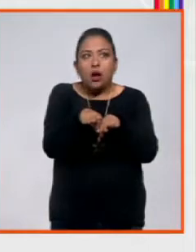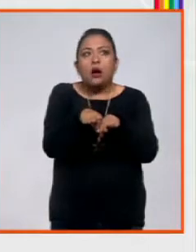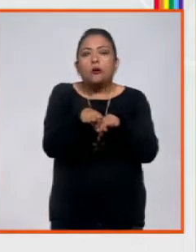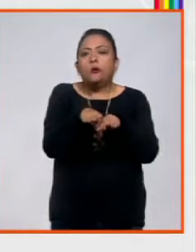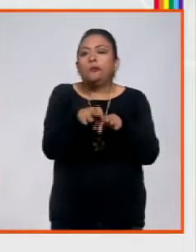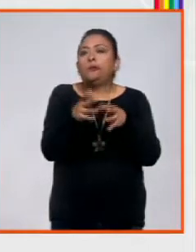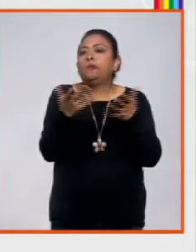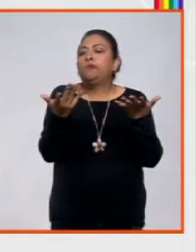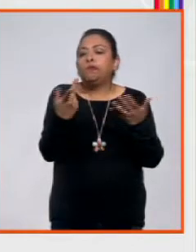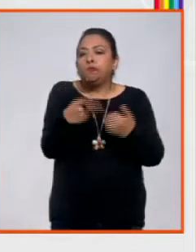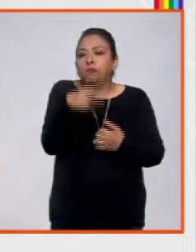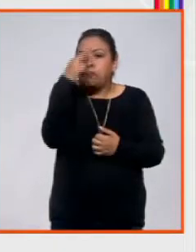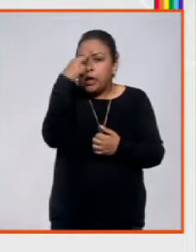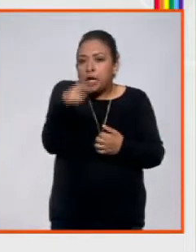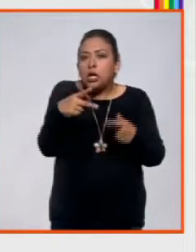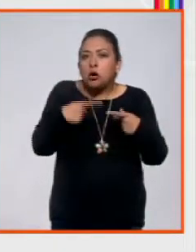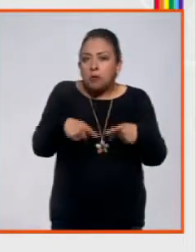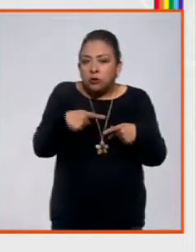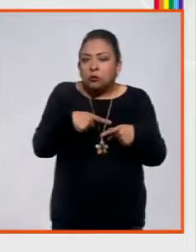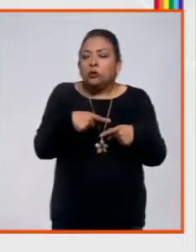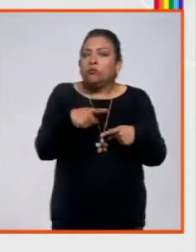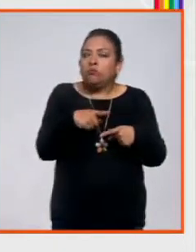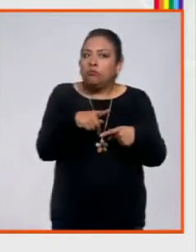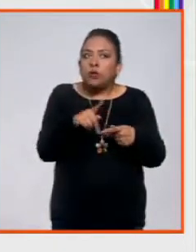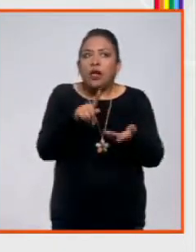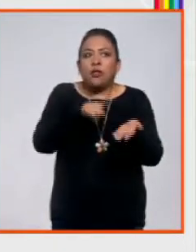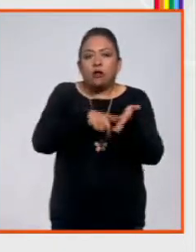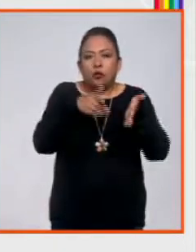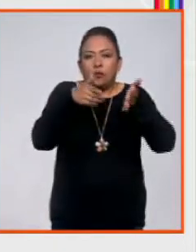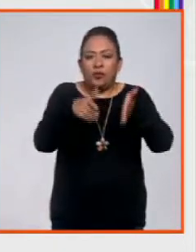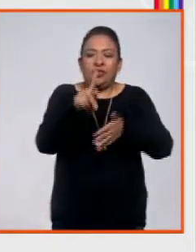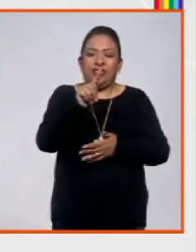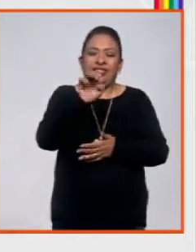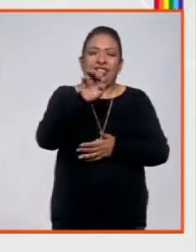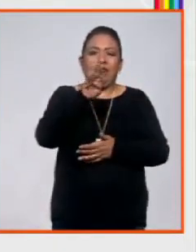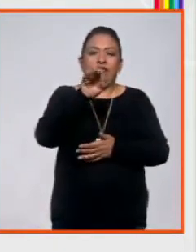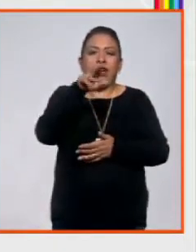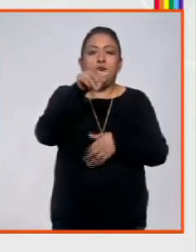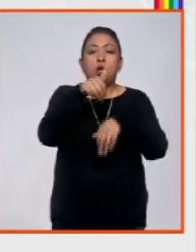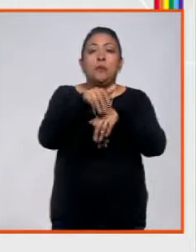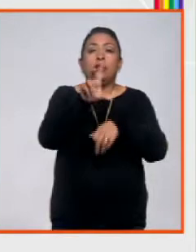de mexicanos en la tumba tebana 39